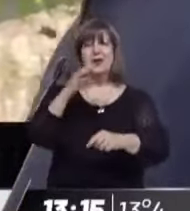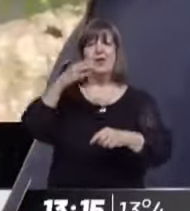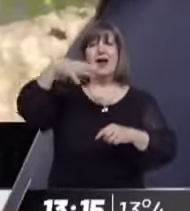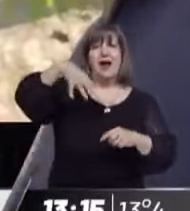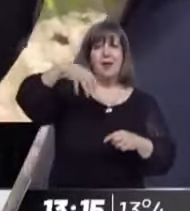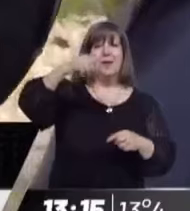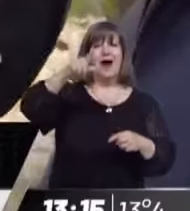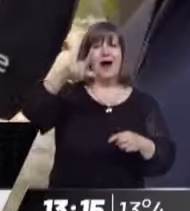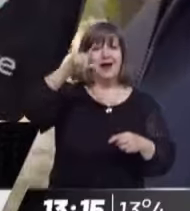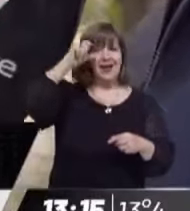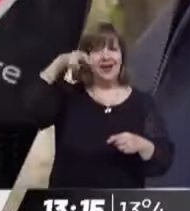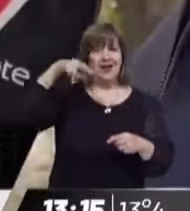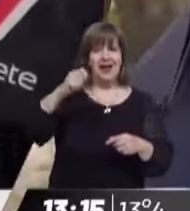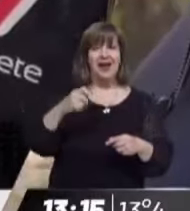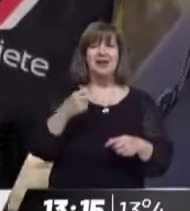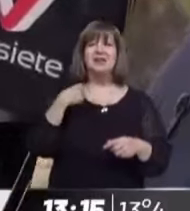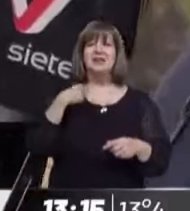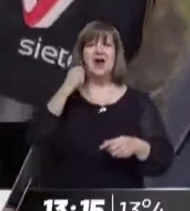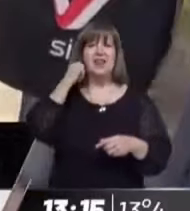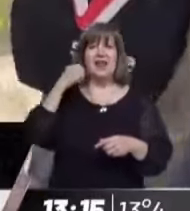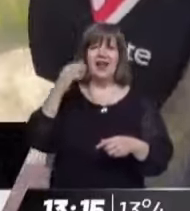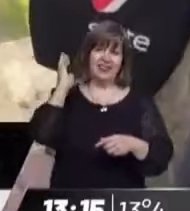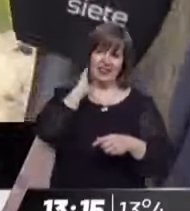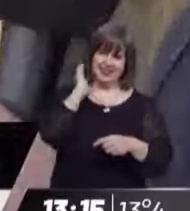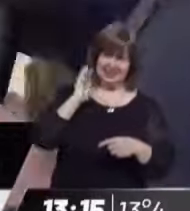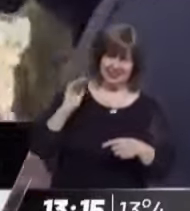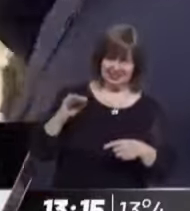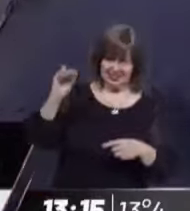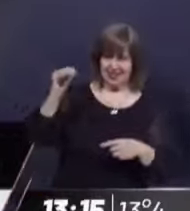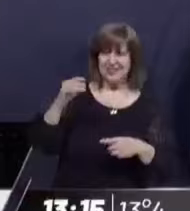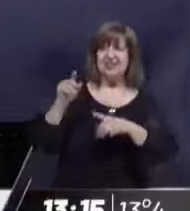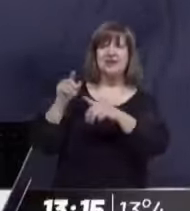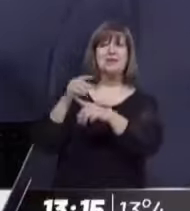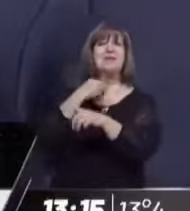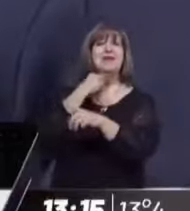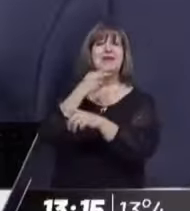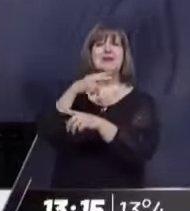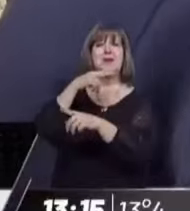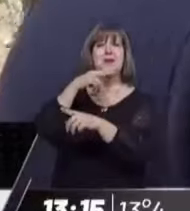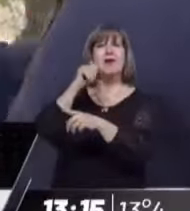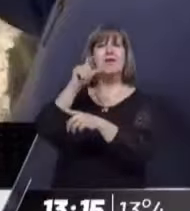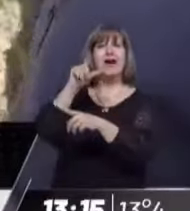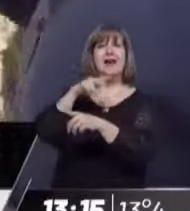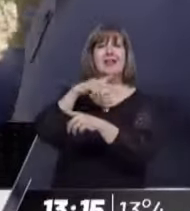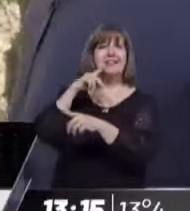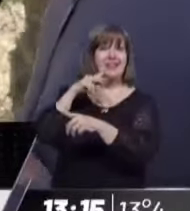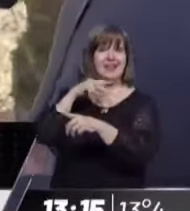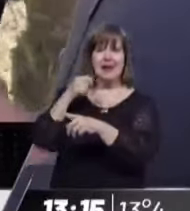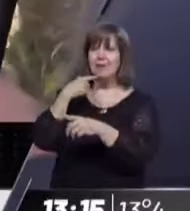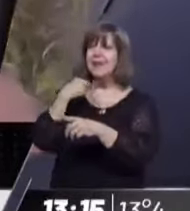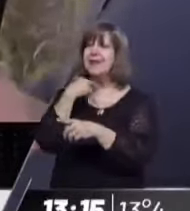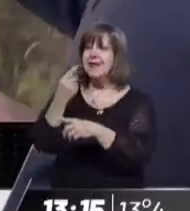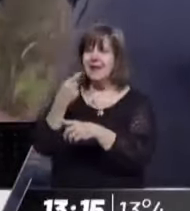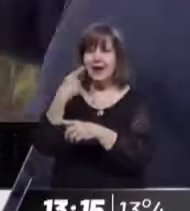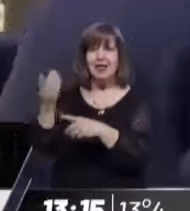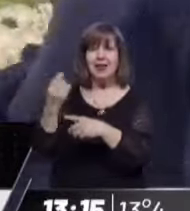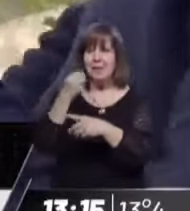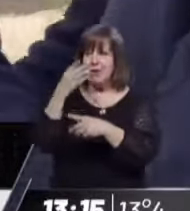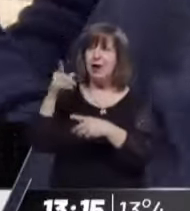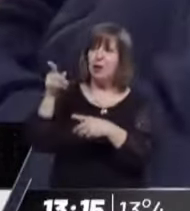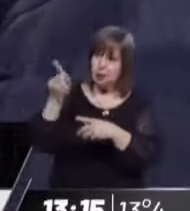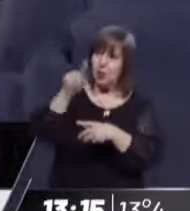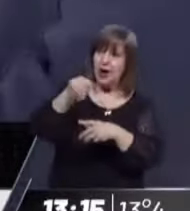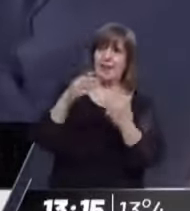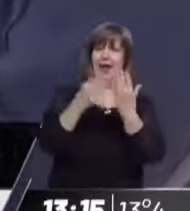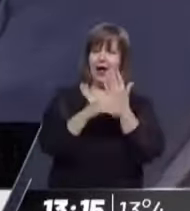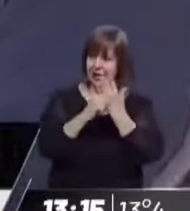Malena. Te quiero enseñar a mi hija con 16 años, yo digo, Valentina, es importante que la mujer sepa hacer asado, porque mientras menos dependan de los hombres, mejor pueden